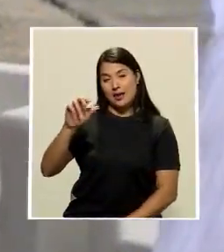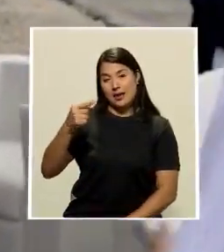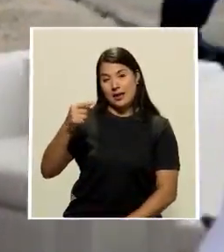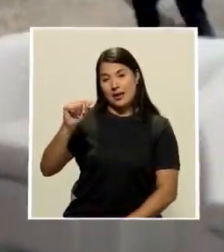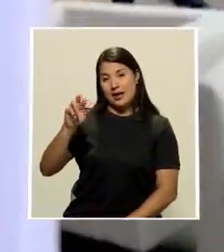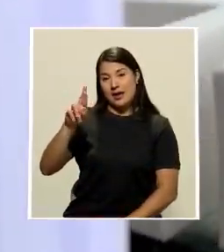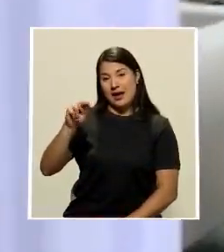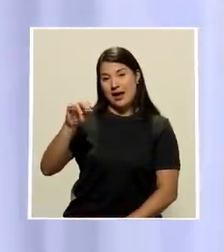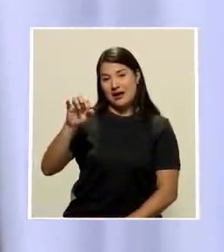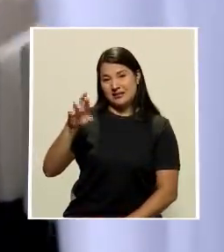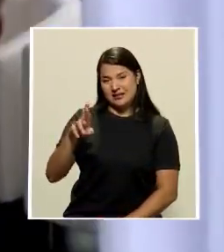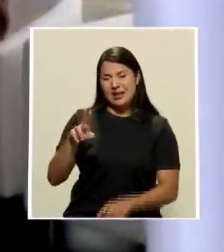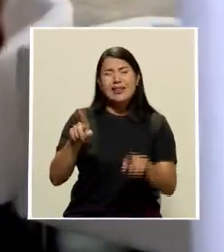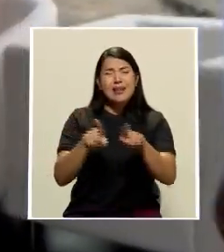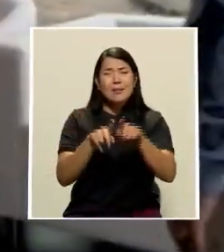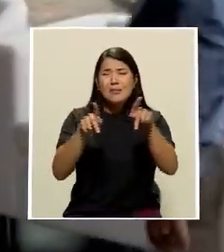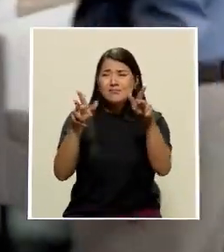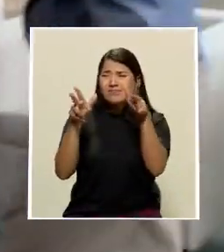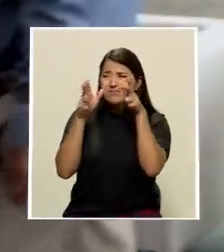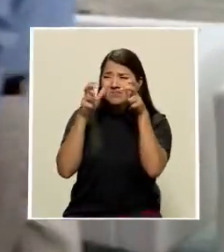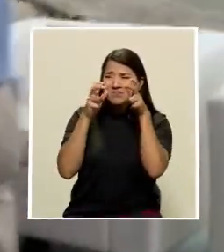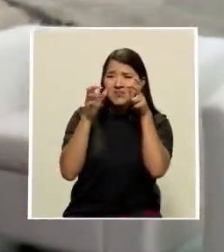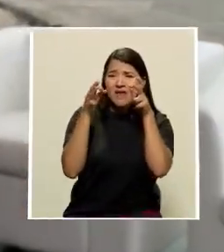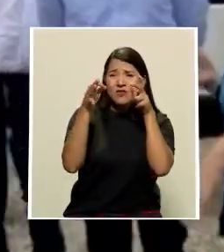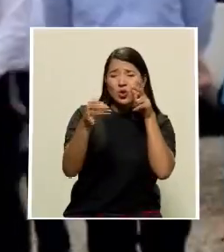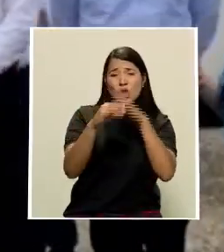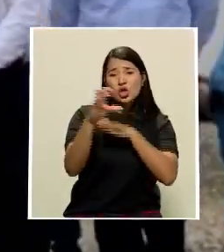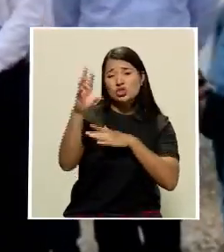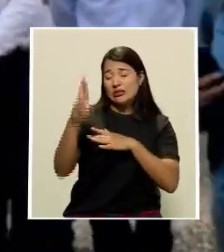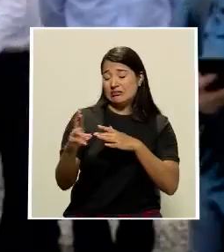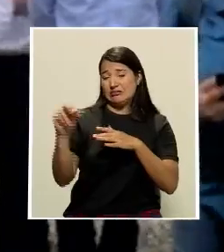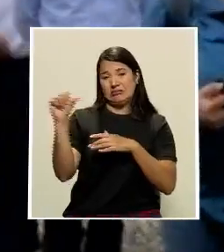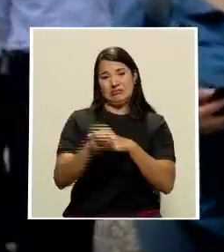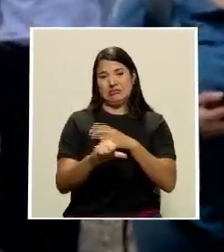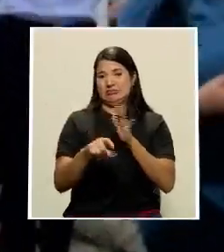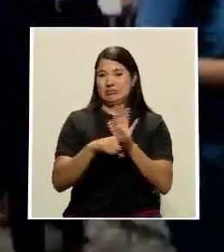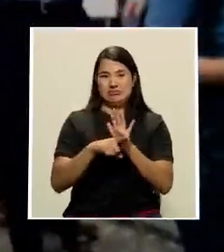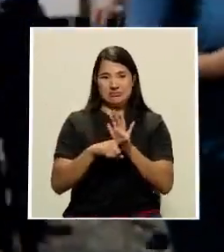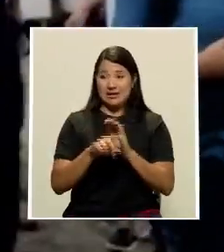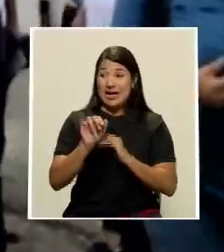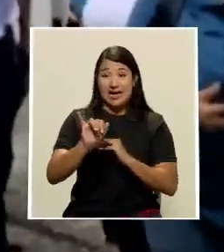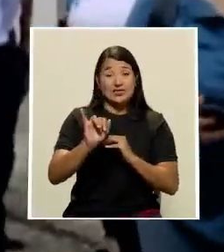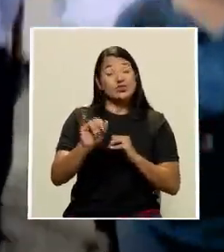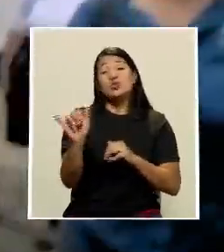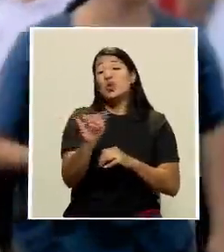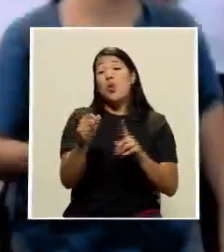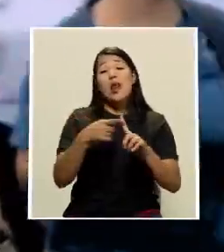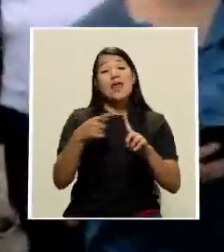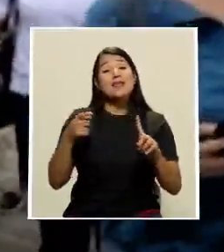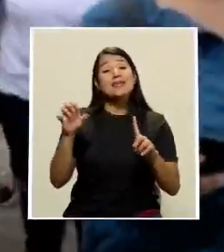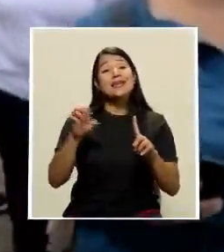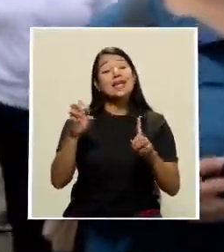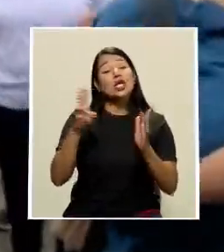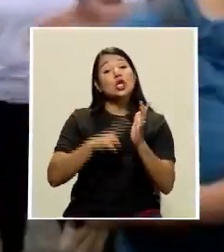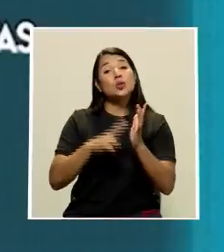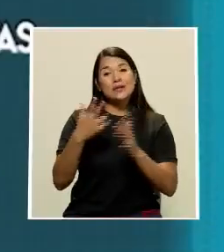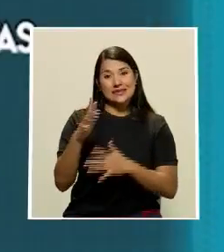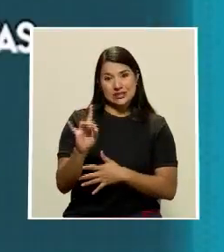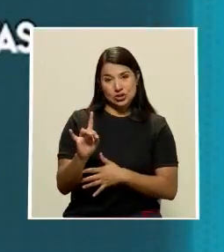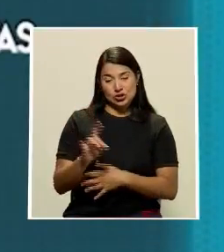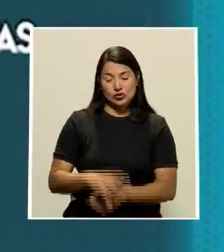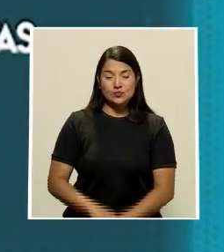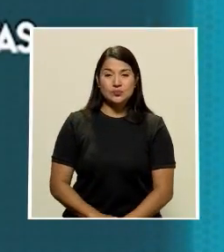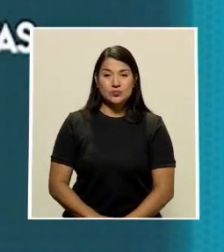mirada pesimista sobre el futuro del país, comportamiento que ha sido tendencia desde enero del 2018, previo a las elecciones